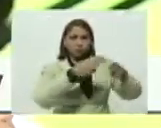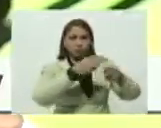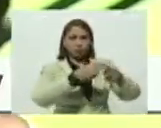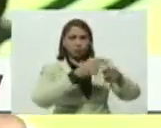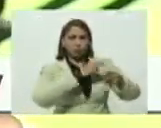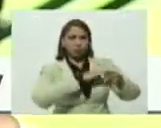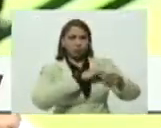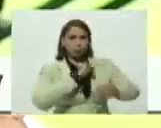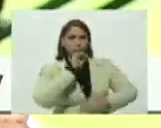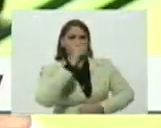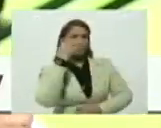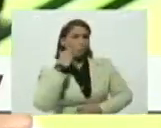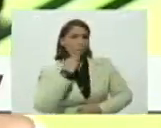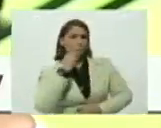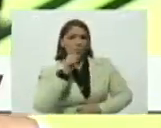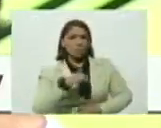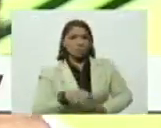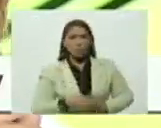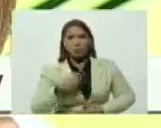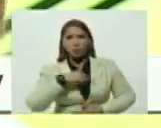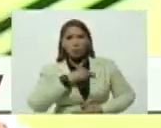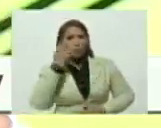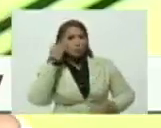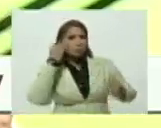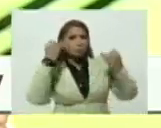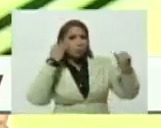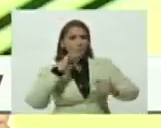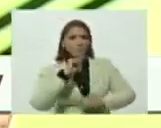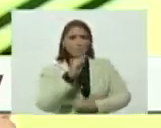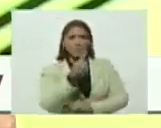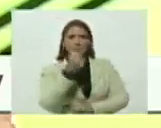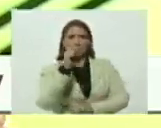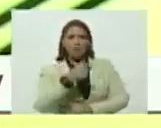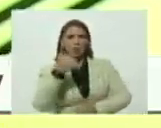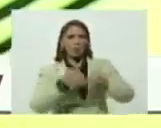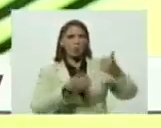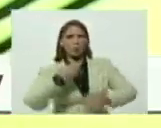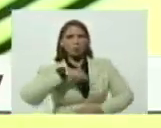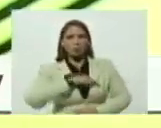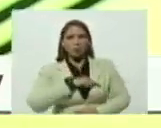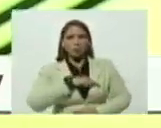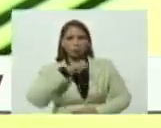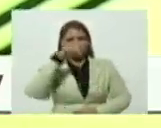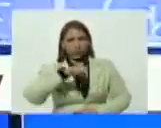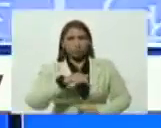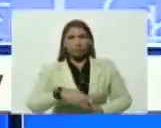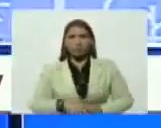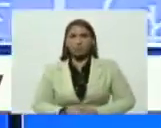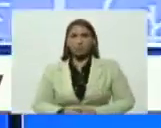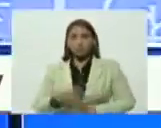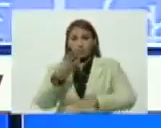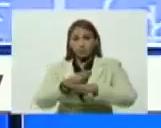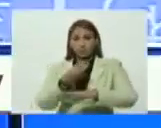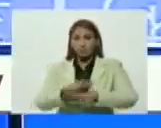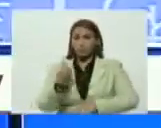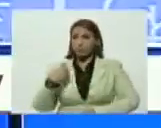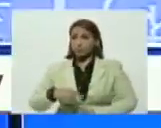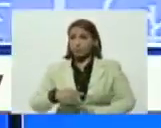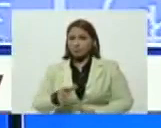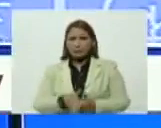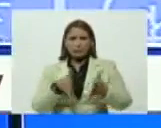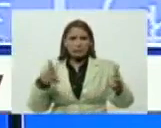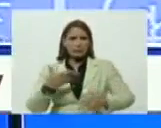el socialismo bolivariano que es nuestra ideología principal y por la cual nosotros estamos hoy aquí. Bueno, Maturín va a tener